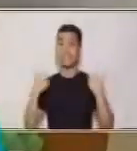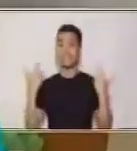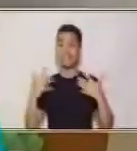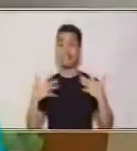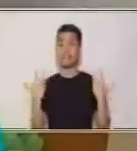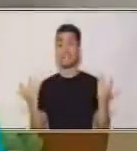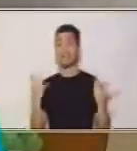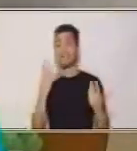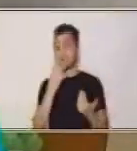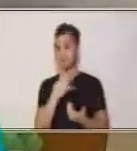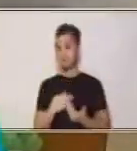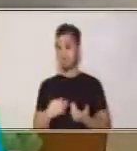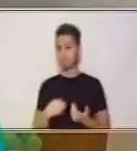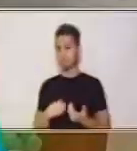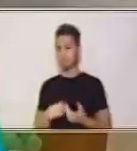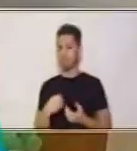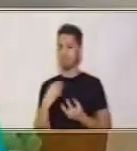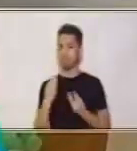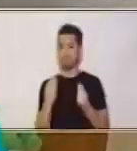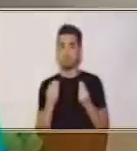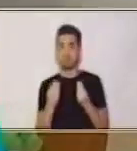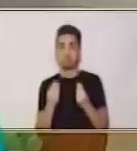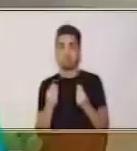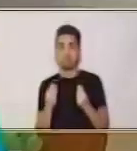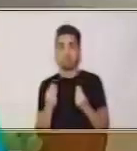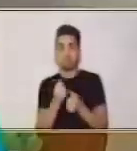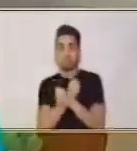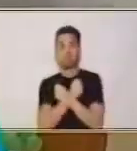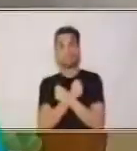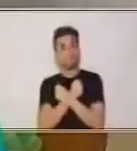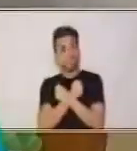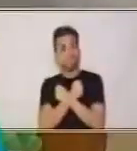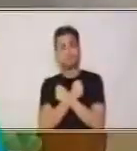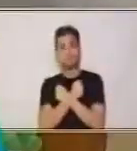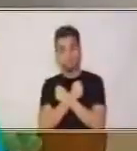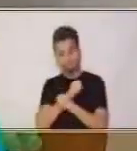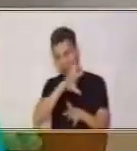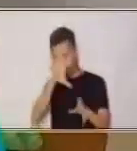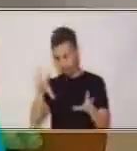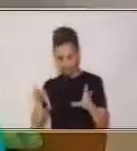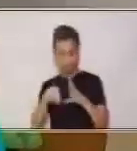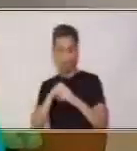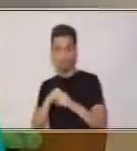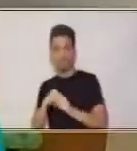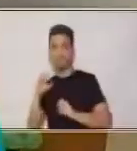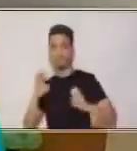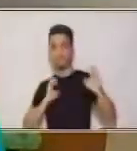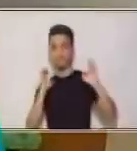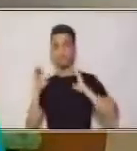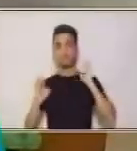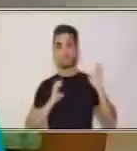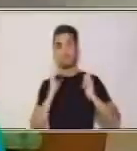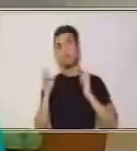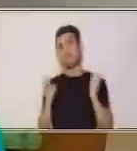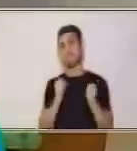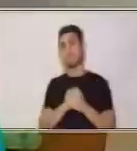tristeza, miedo, ira y amor son parte de tus emociones.